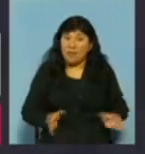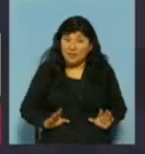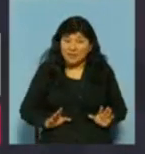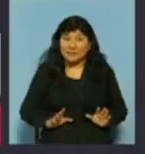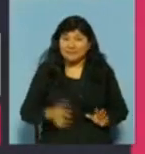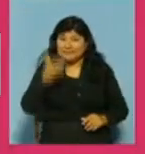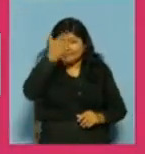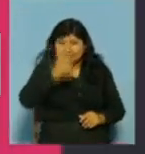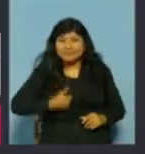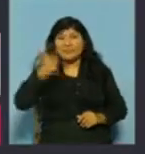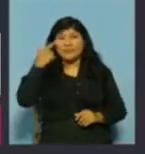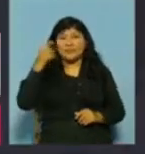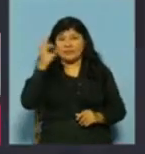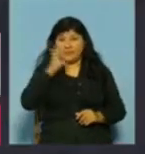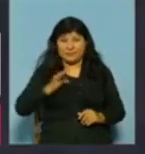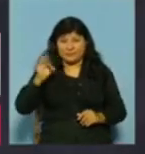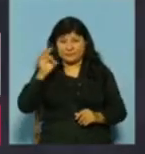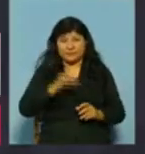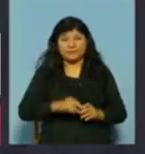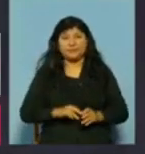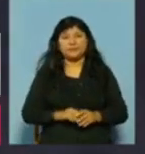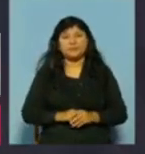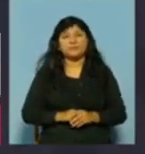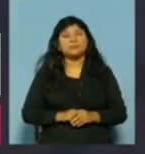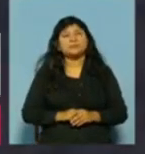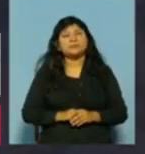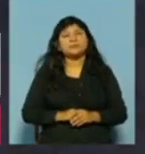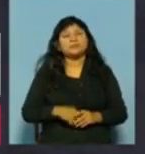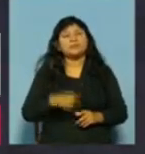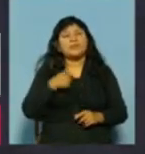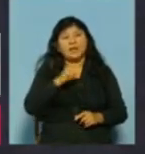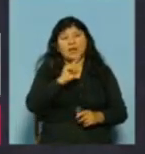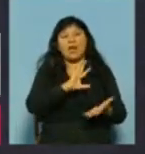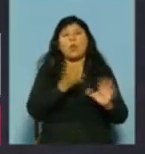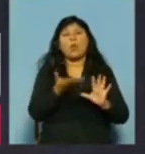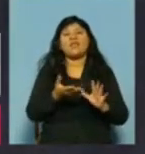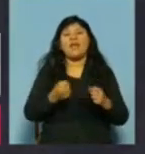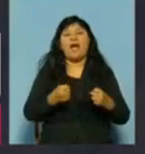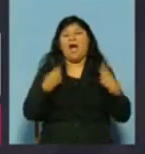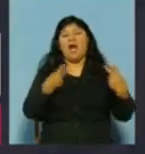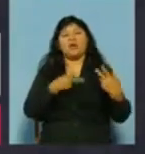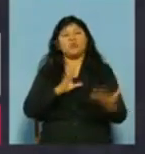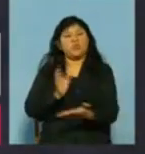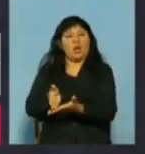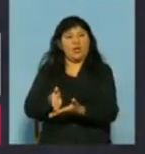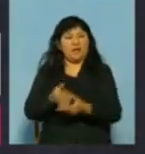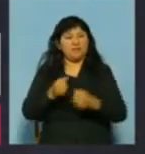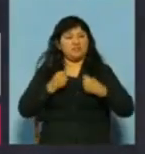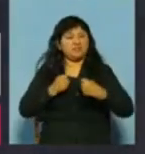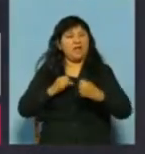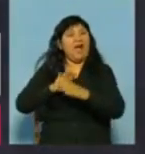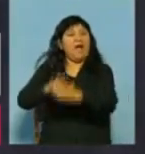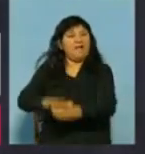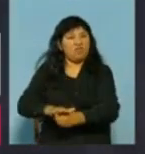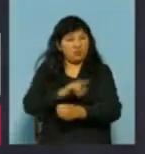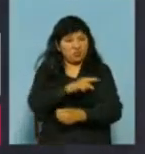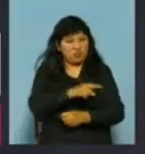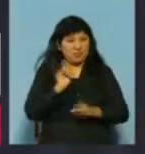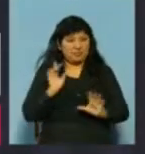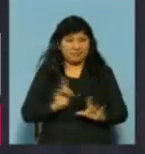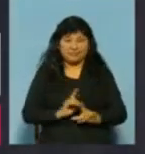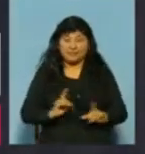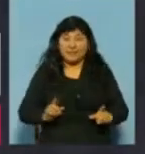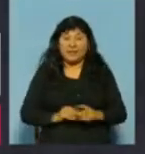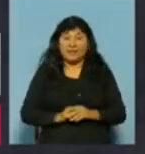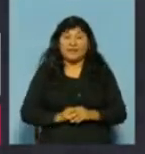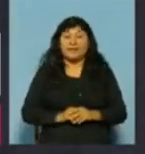una opinión personal, eso configuraría claramente un abuso de autoridad. Y en esto, Emiliano, hay que tener en